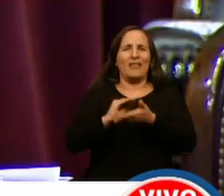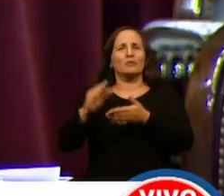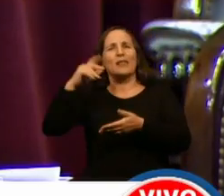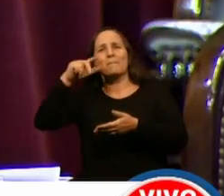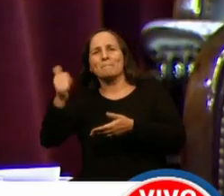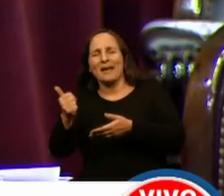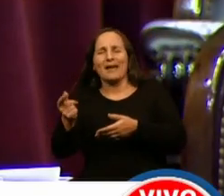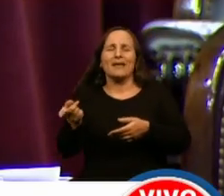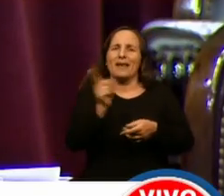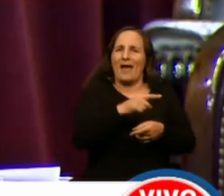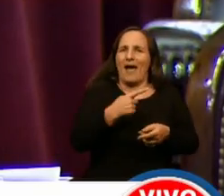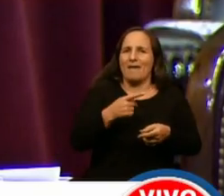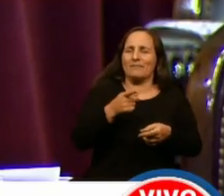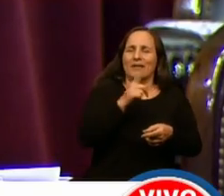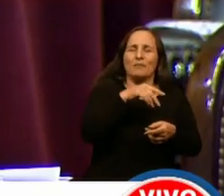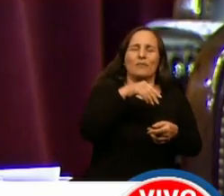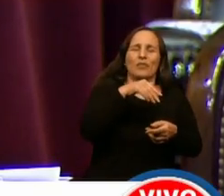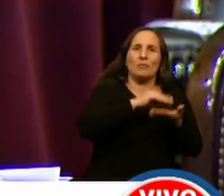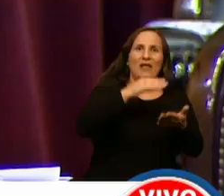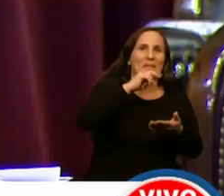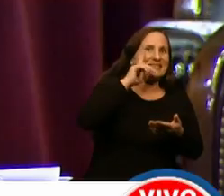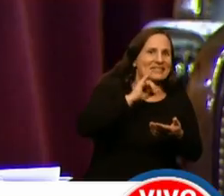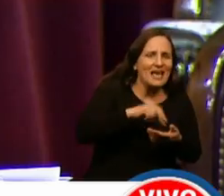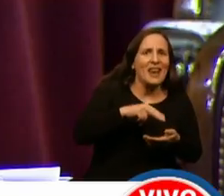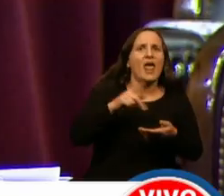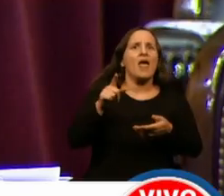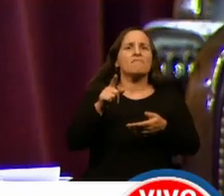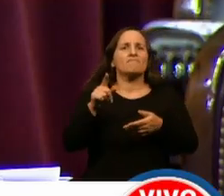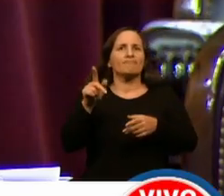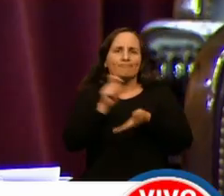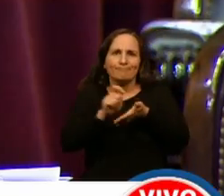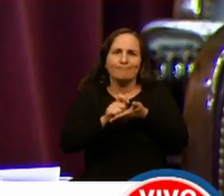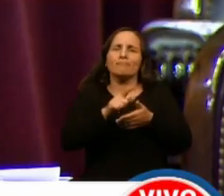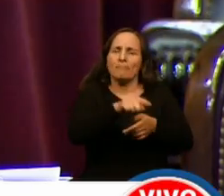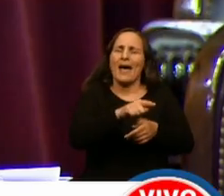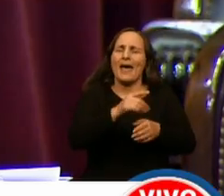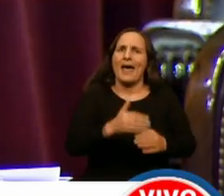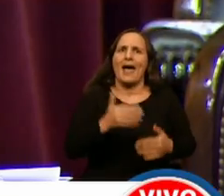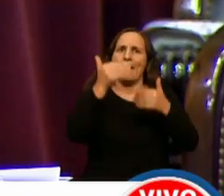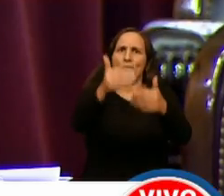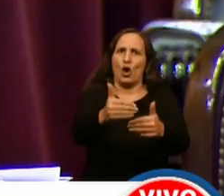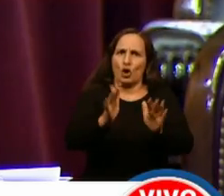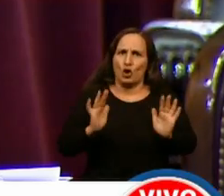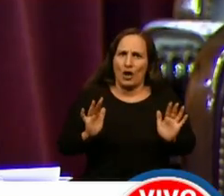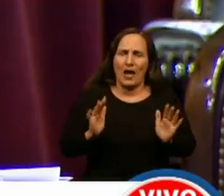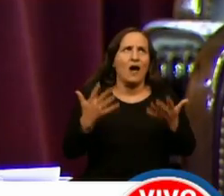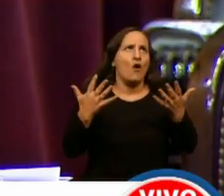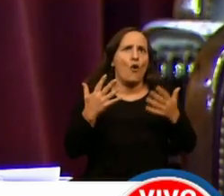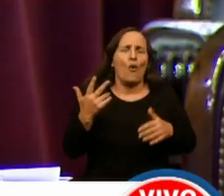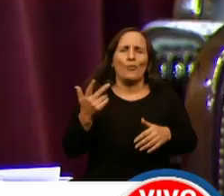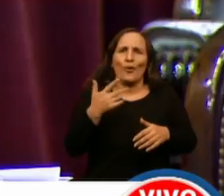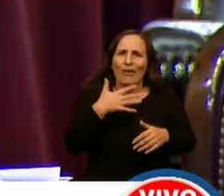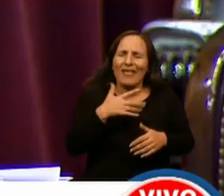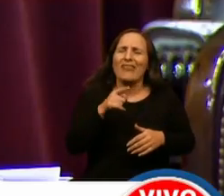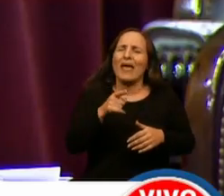diputada marchen fuimos autores del proyecto que busca la prórroga de este beneficio y claramente entendemos que desde